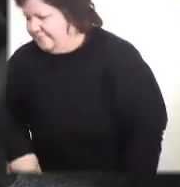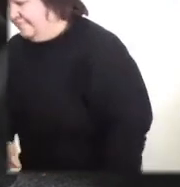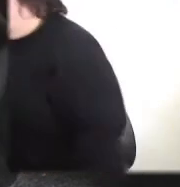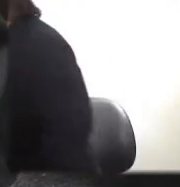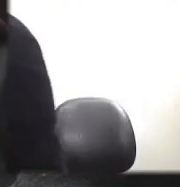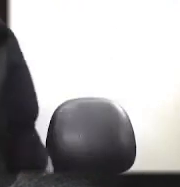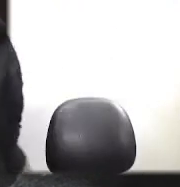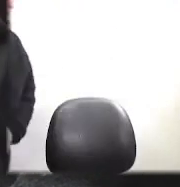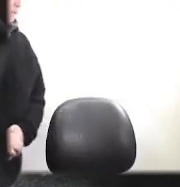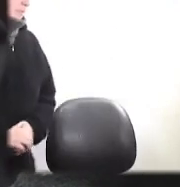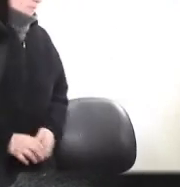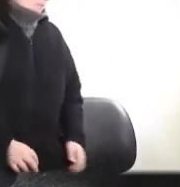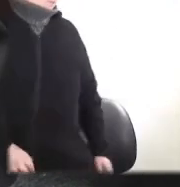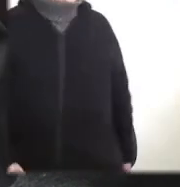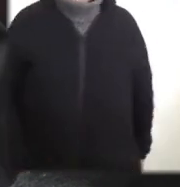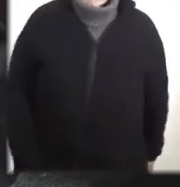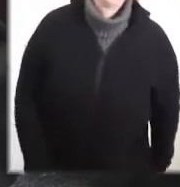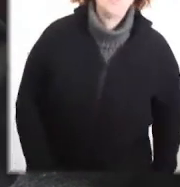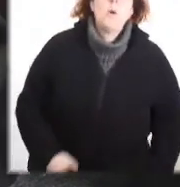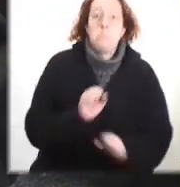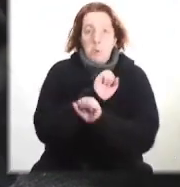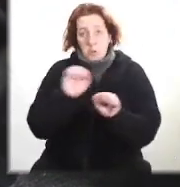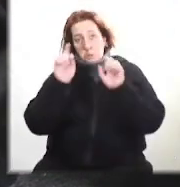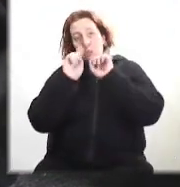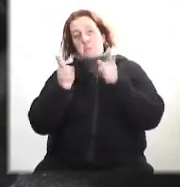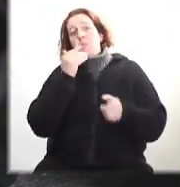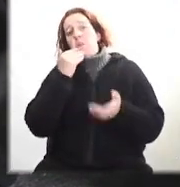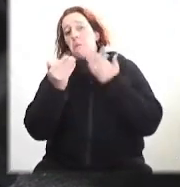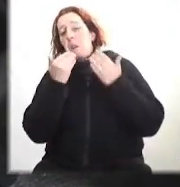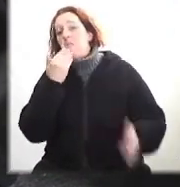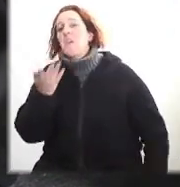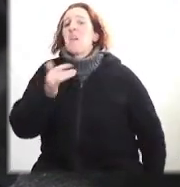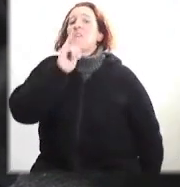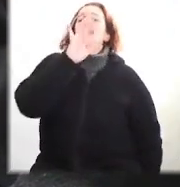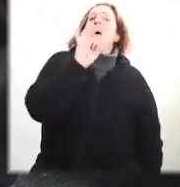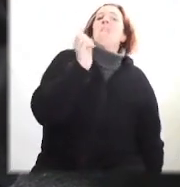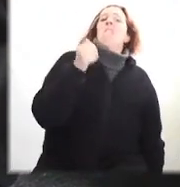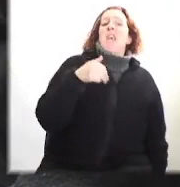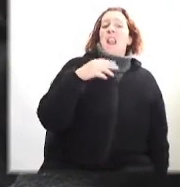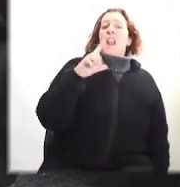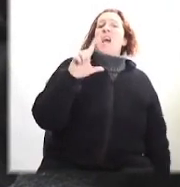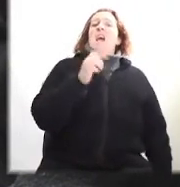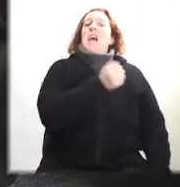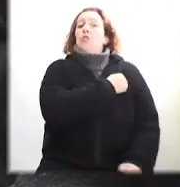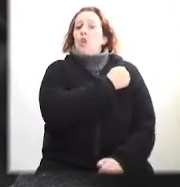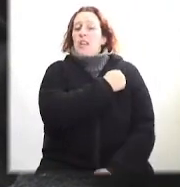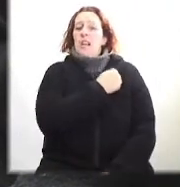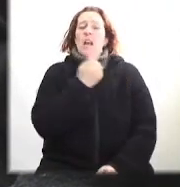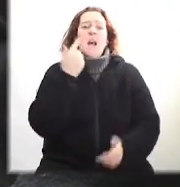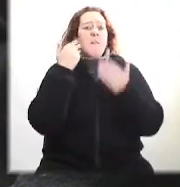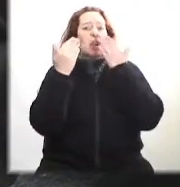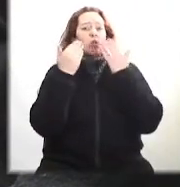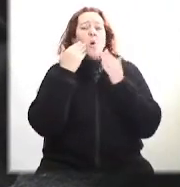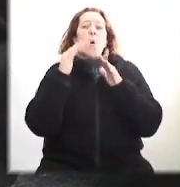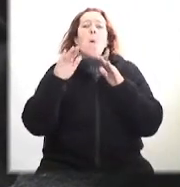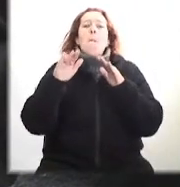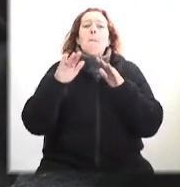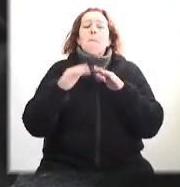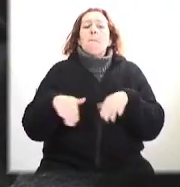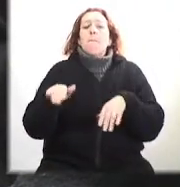Podríamos referirnos al testamento de Isabel la Católica, hablando precisamente de las minorías indígenas.